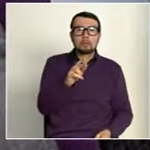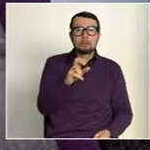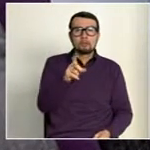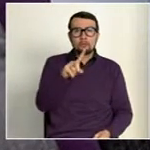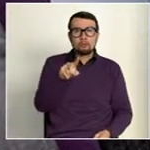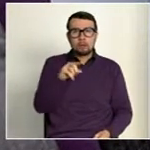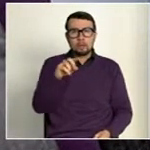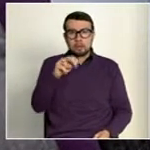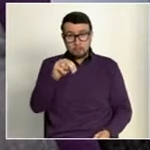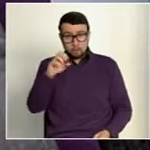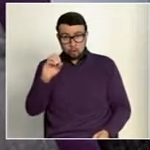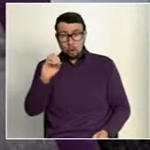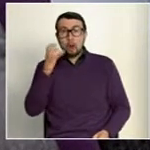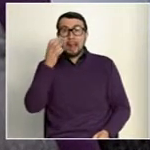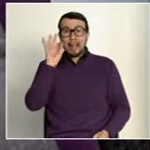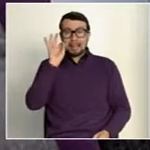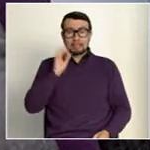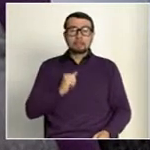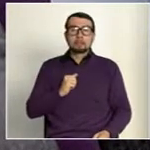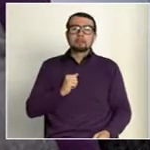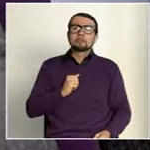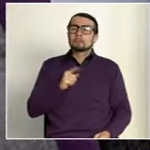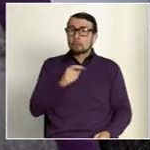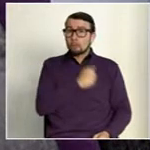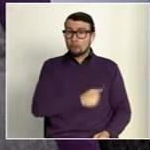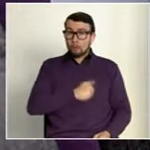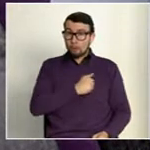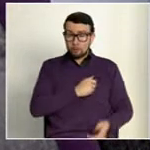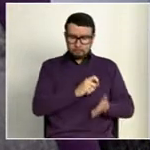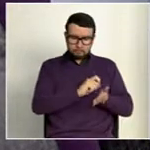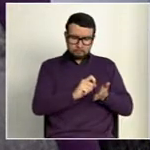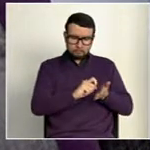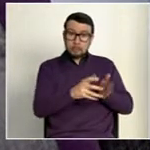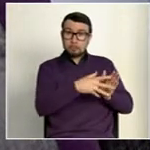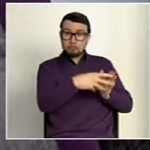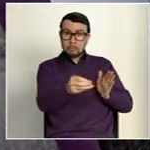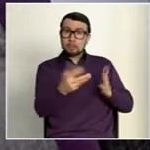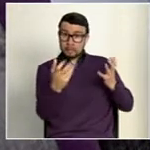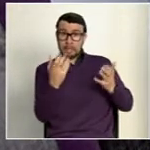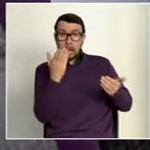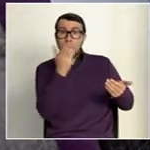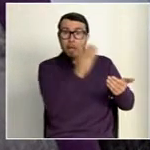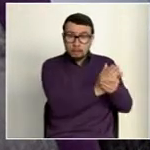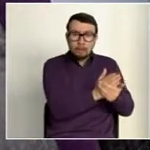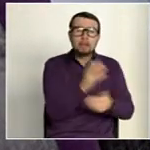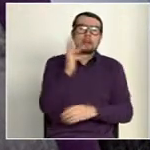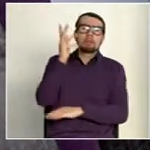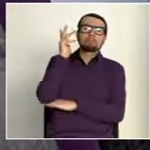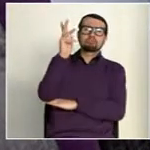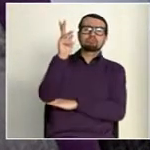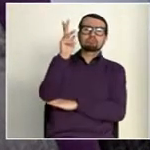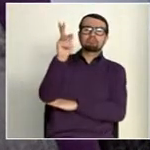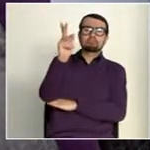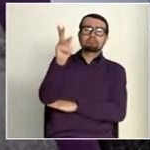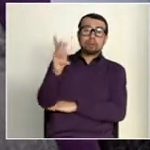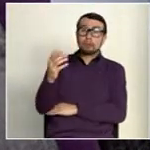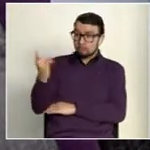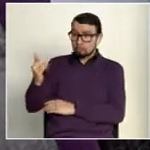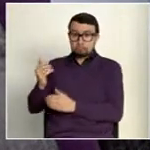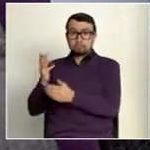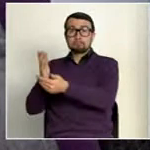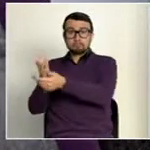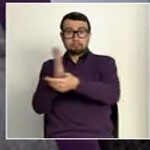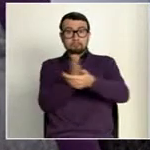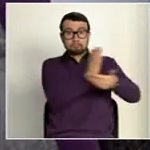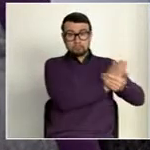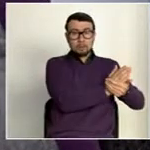que por favor vayan teniendo papel y lápiz las personas que quieran asistir a estas conferencias que vamos a llevar a cabo.